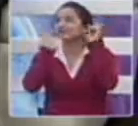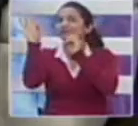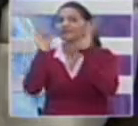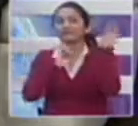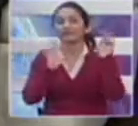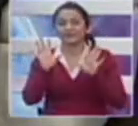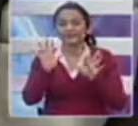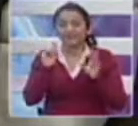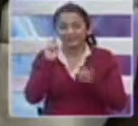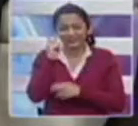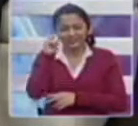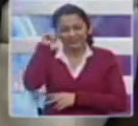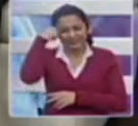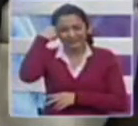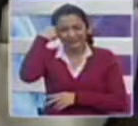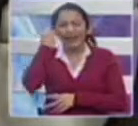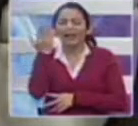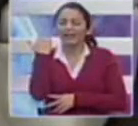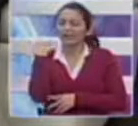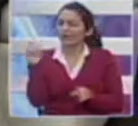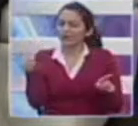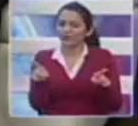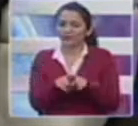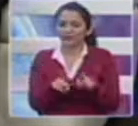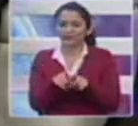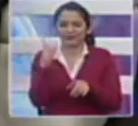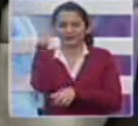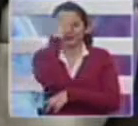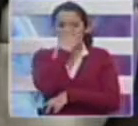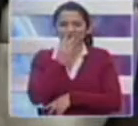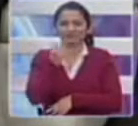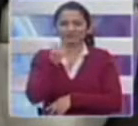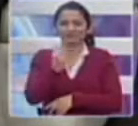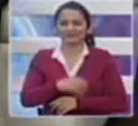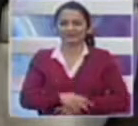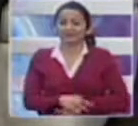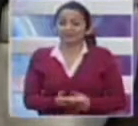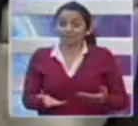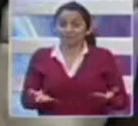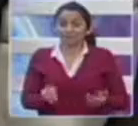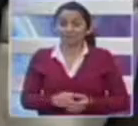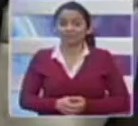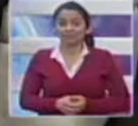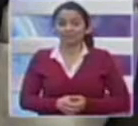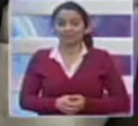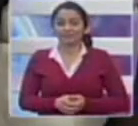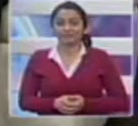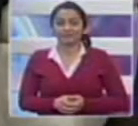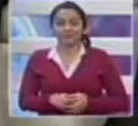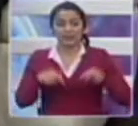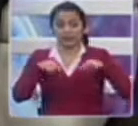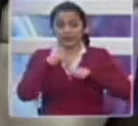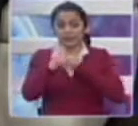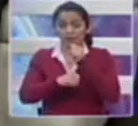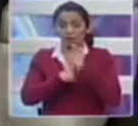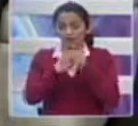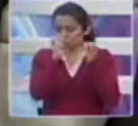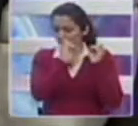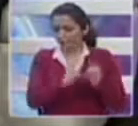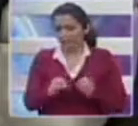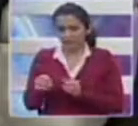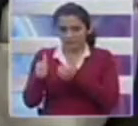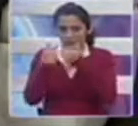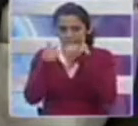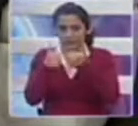pueda traer para los próximos eventos, sobre todo de fiestas. Así que realmente hay una diversidad. Este año también, como presidente